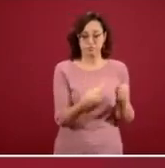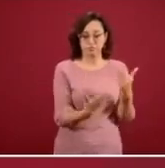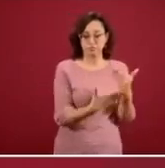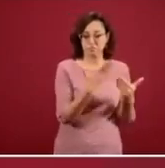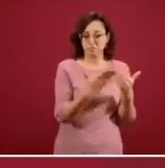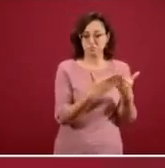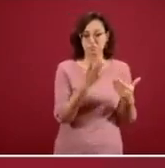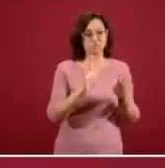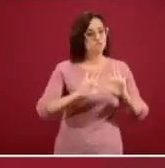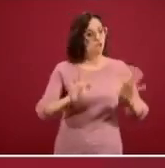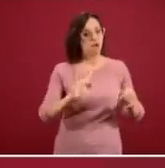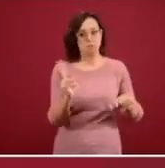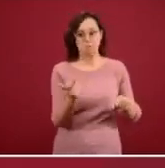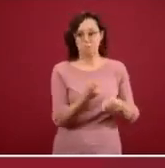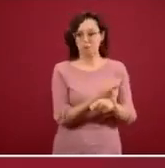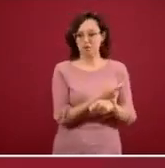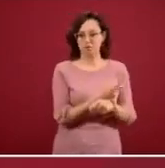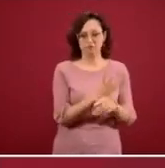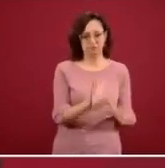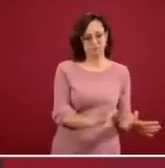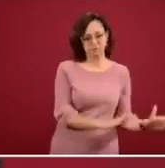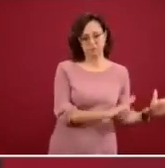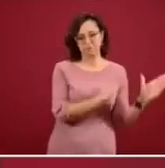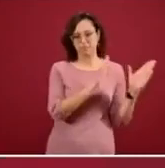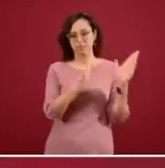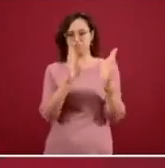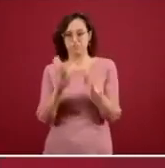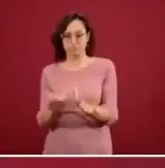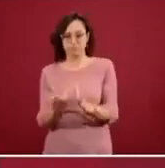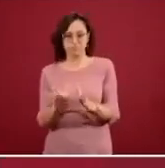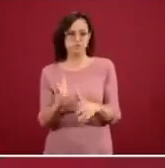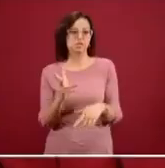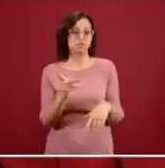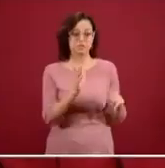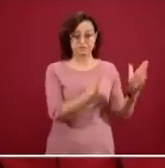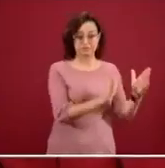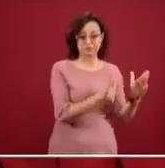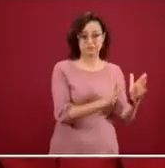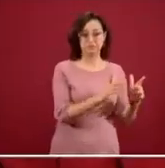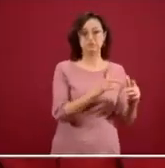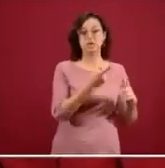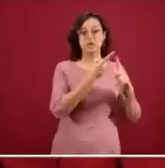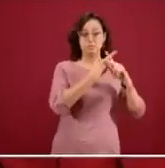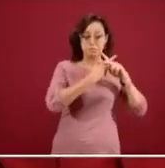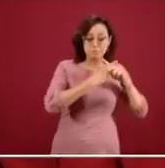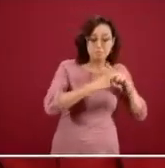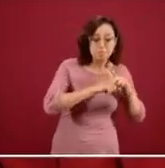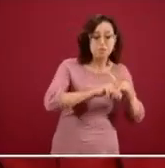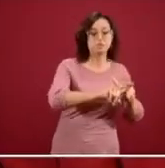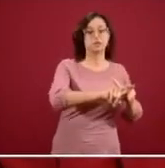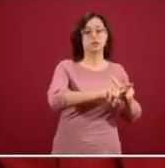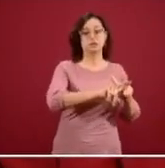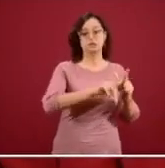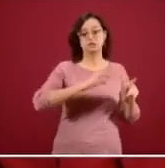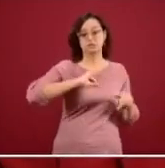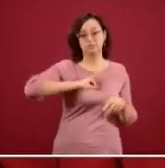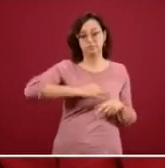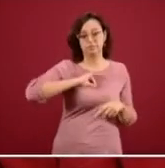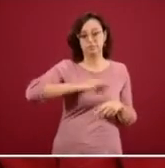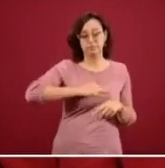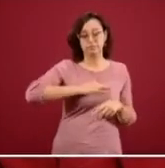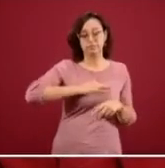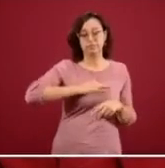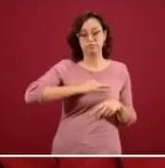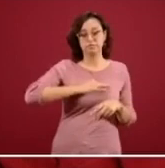la fase 1 y la fase 1 es la etapa de introducción del virus y empezamos a tener casos, como se